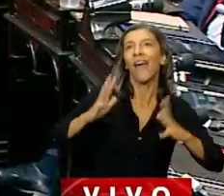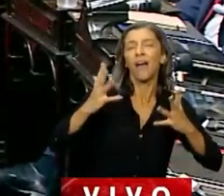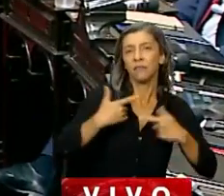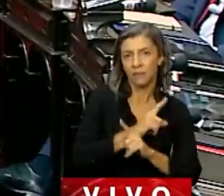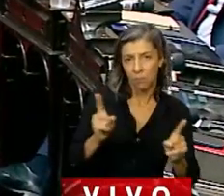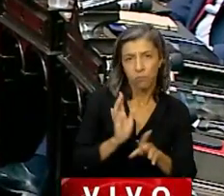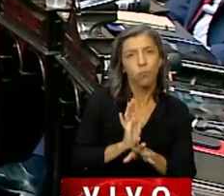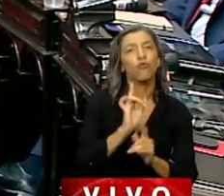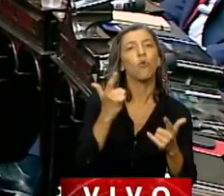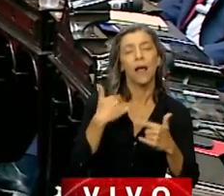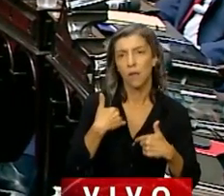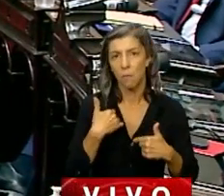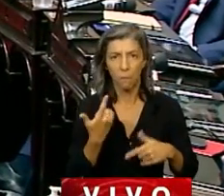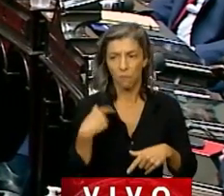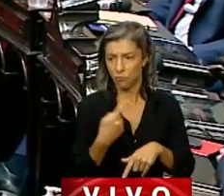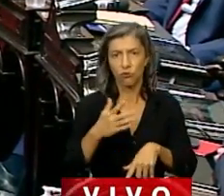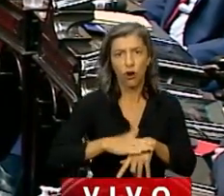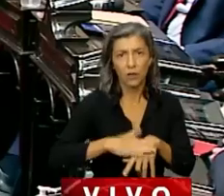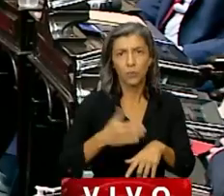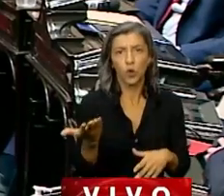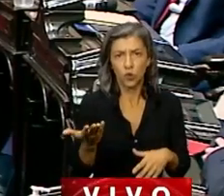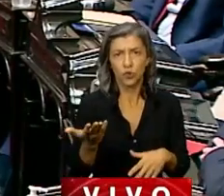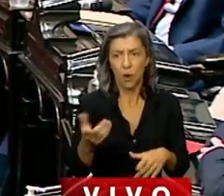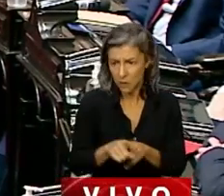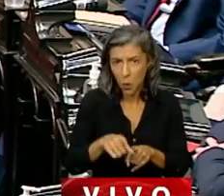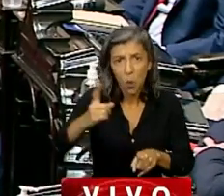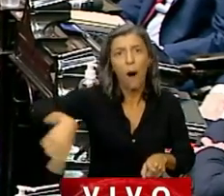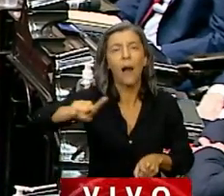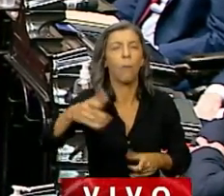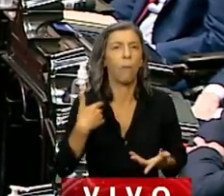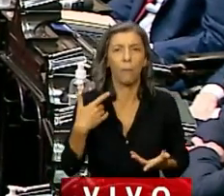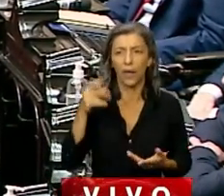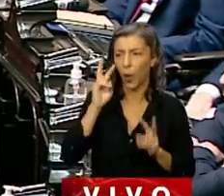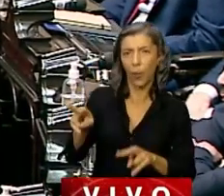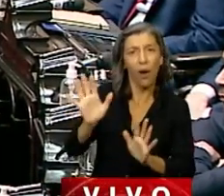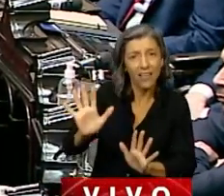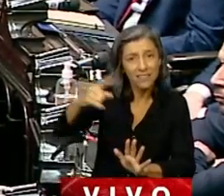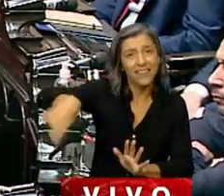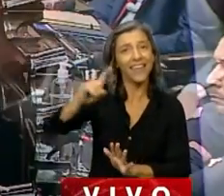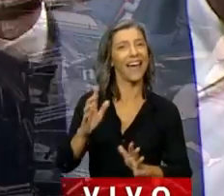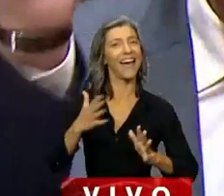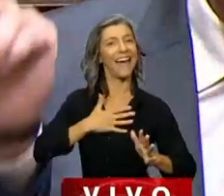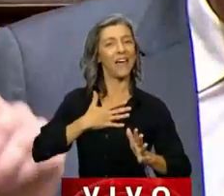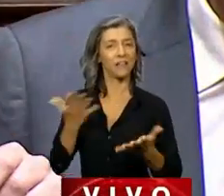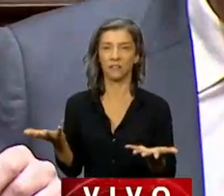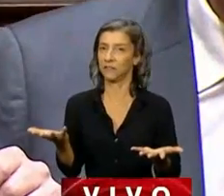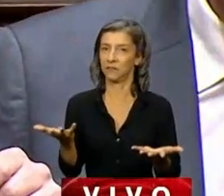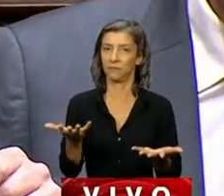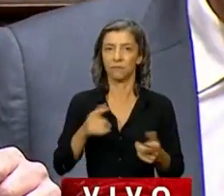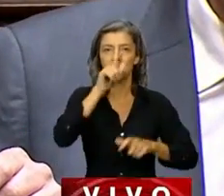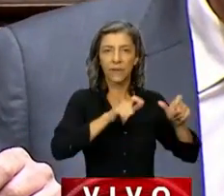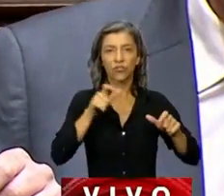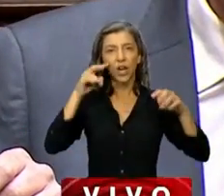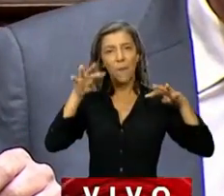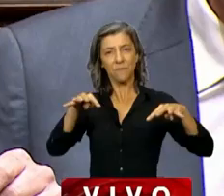nosotros también, como parte de un grupo de conducción política más allá de la camiseta que tengamos. Hay gente mirando en las